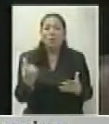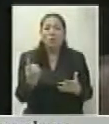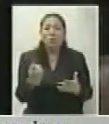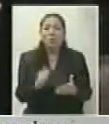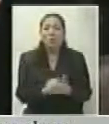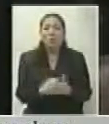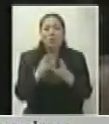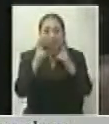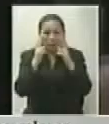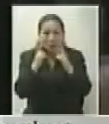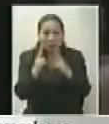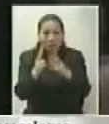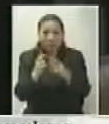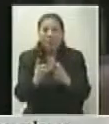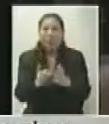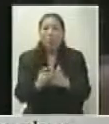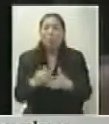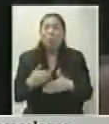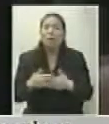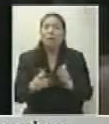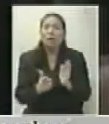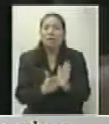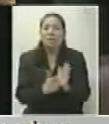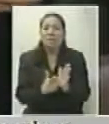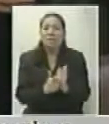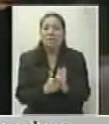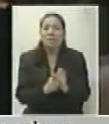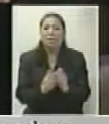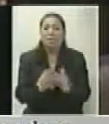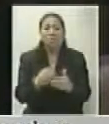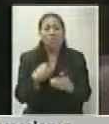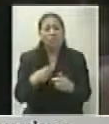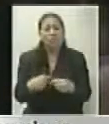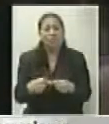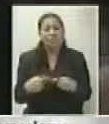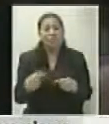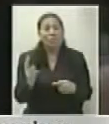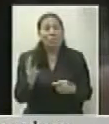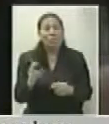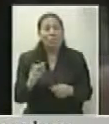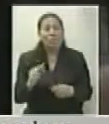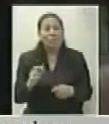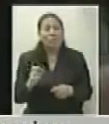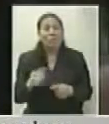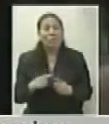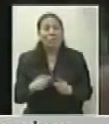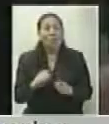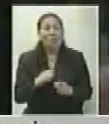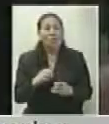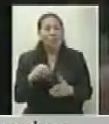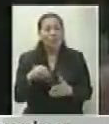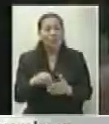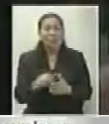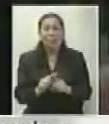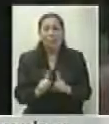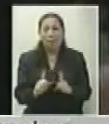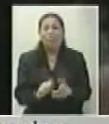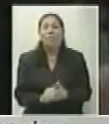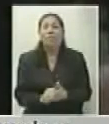es respeto al debido proceso legal. Discrepo de mi colega, el profesor Bengolea, pero yo tengo una posición